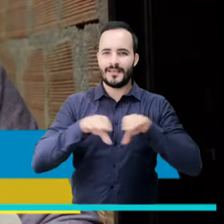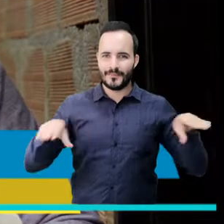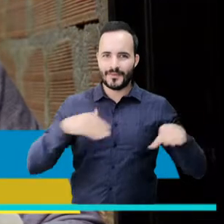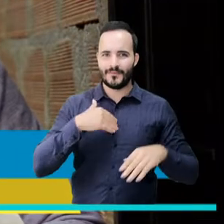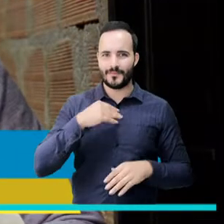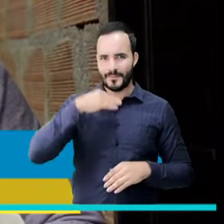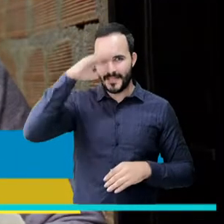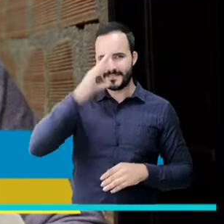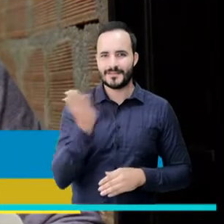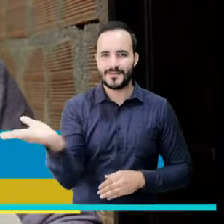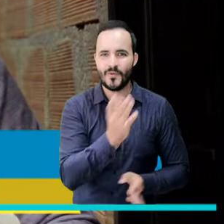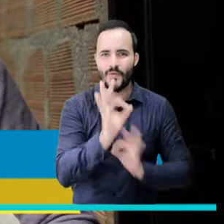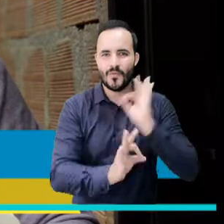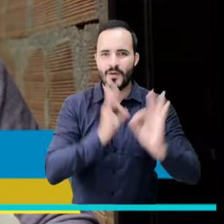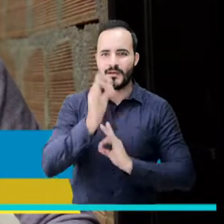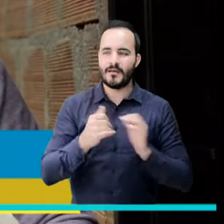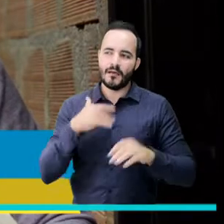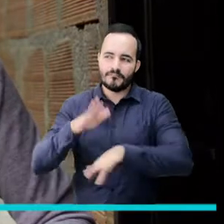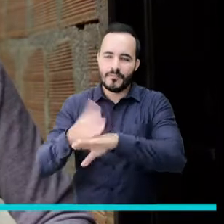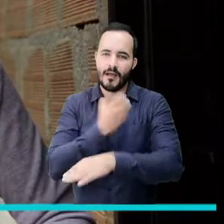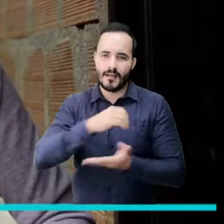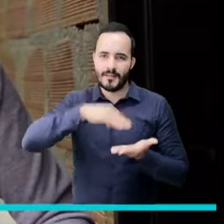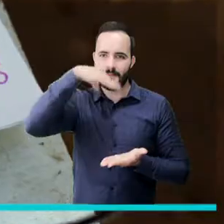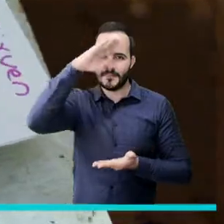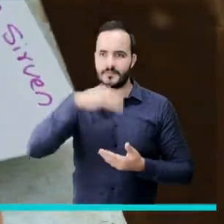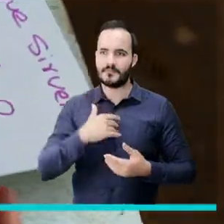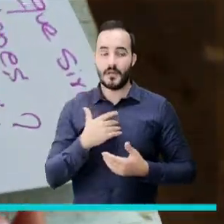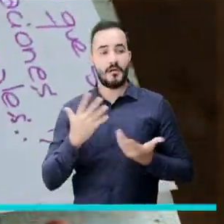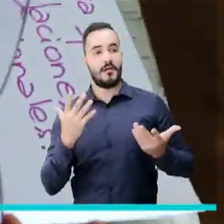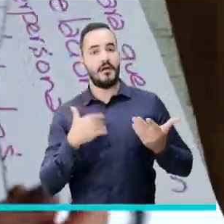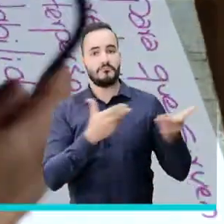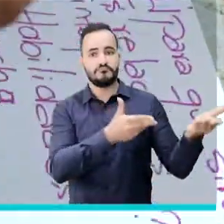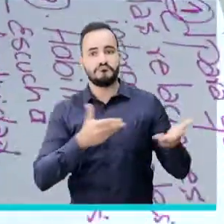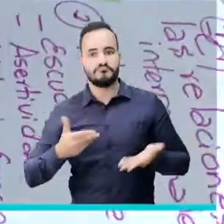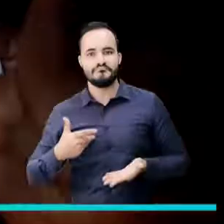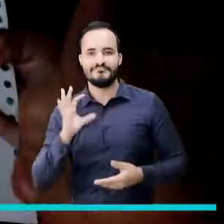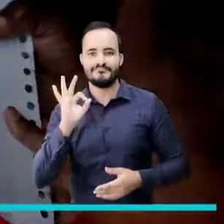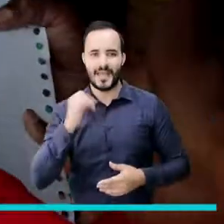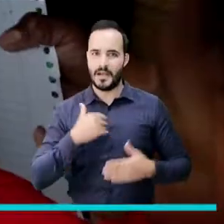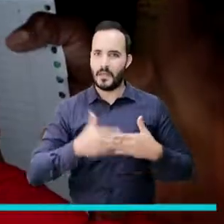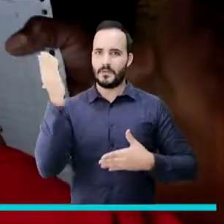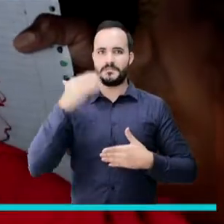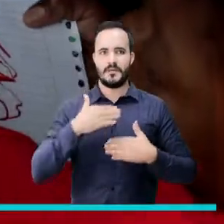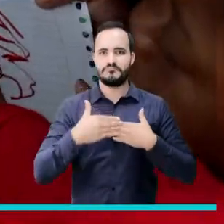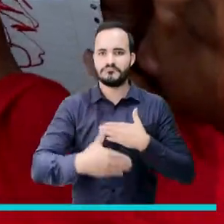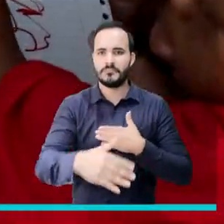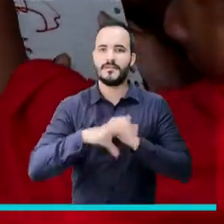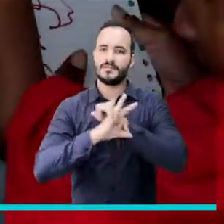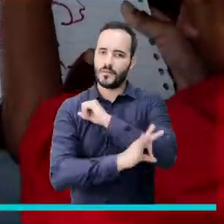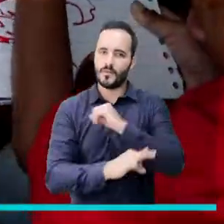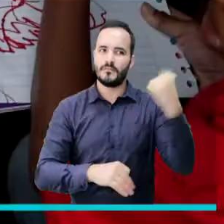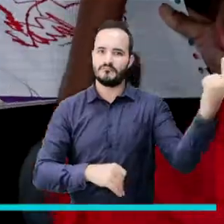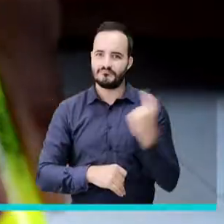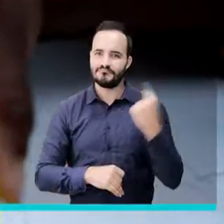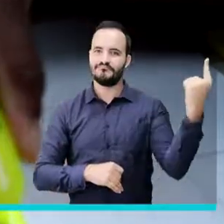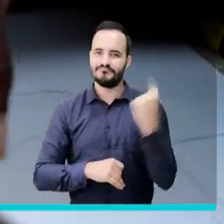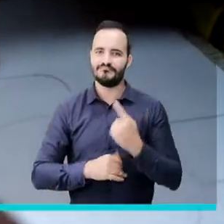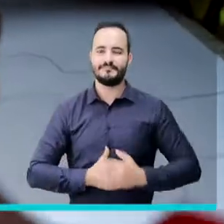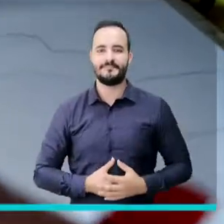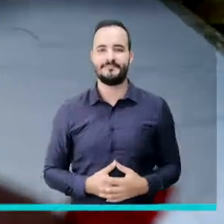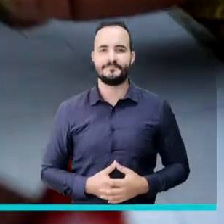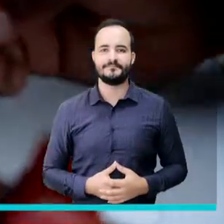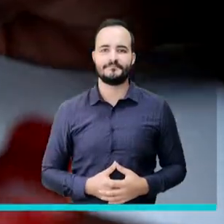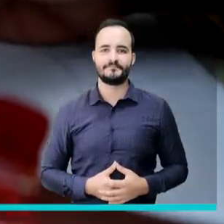programa Medellín Me Cuida y ya empezó pues el proceso con la psicóloga. Pues